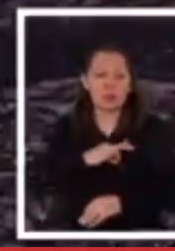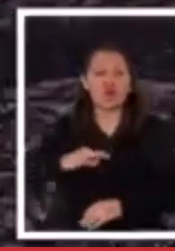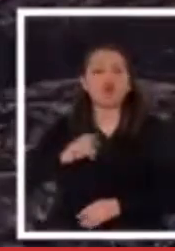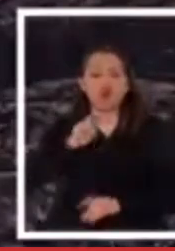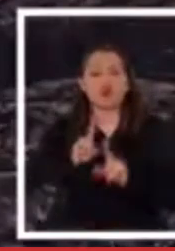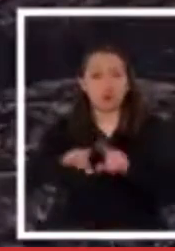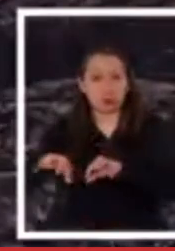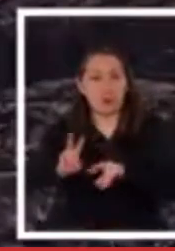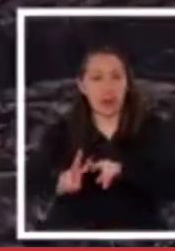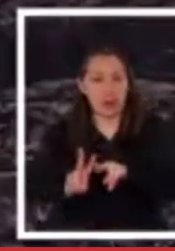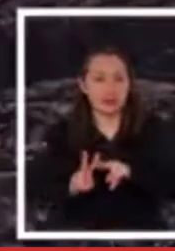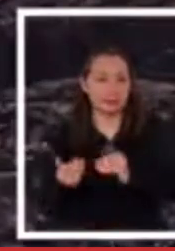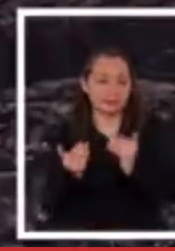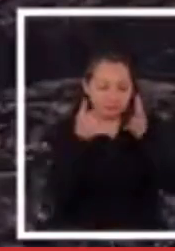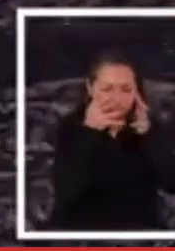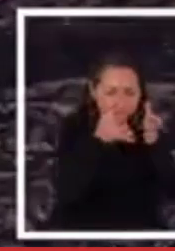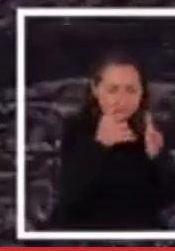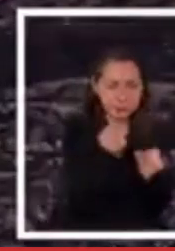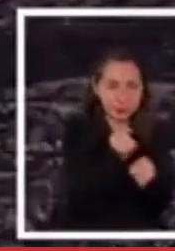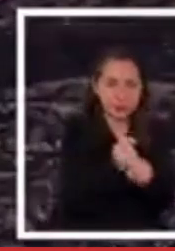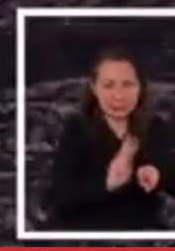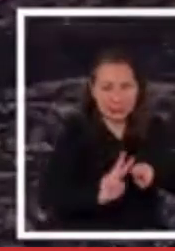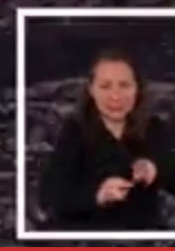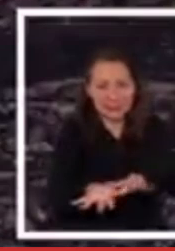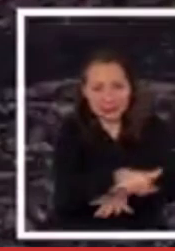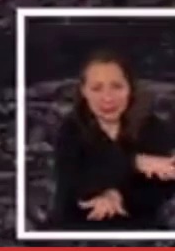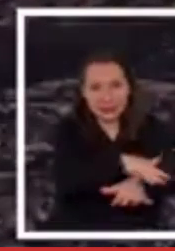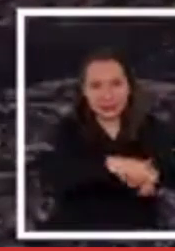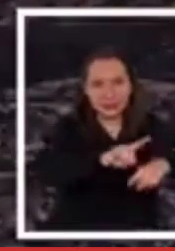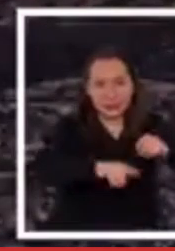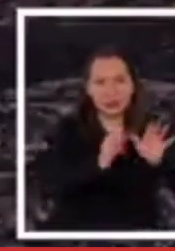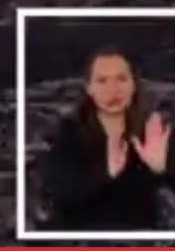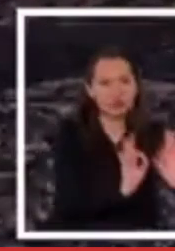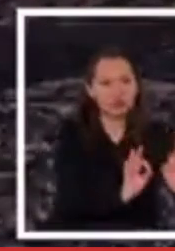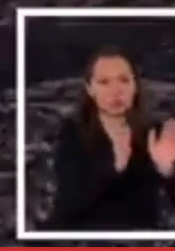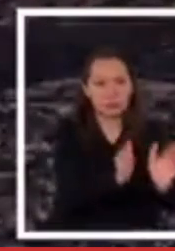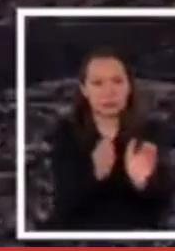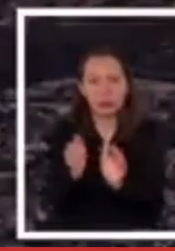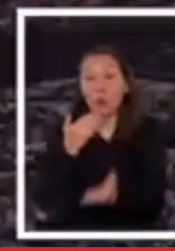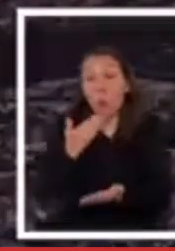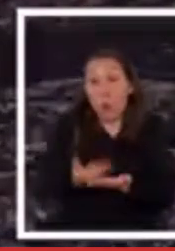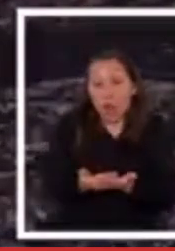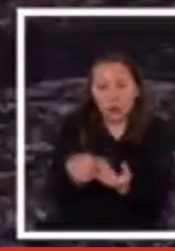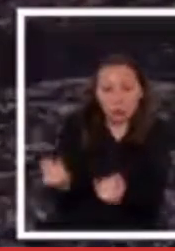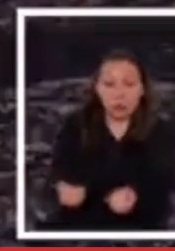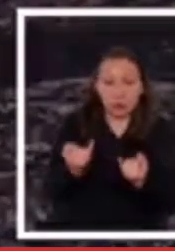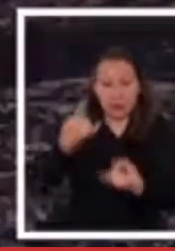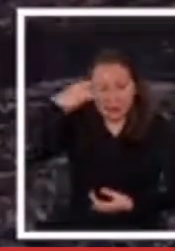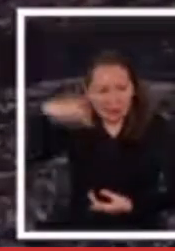al respecto Entonces se va a trabajar de manera focalizada cuando dimensionemos